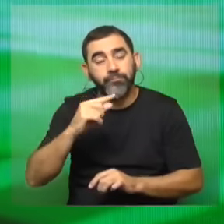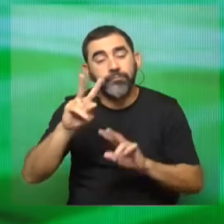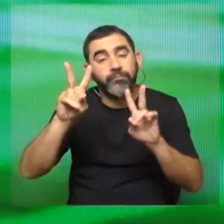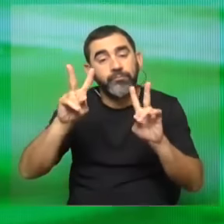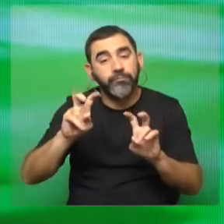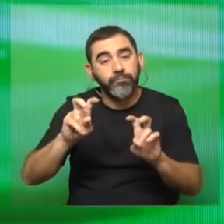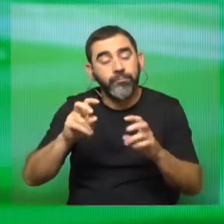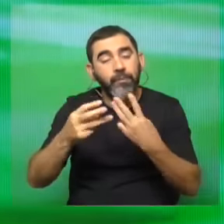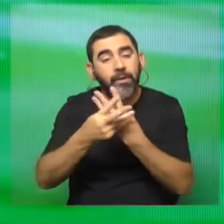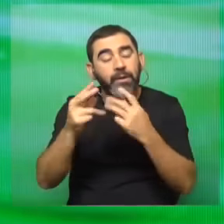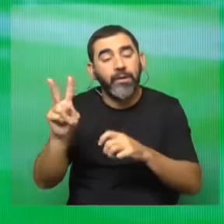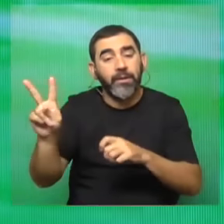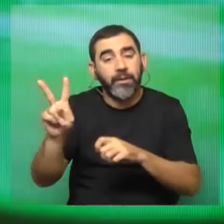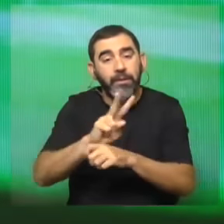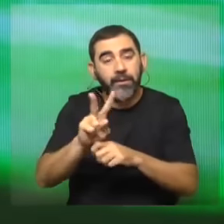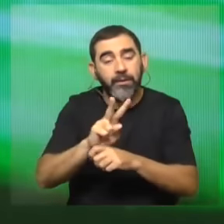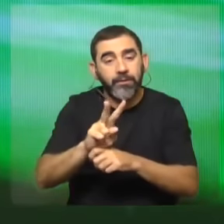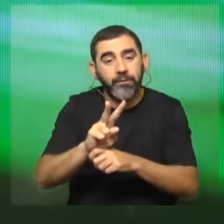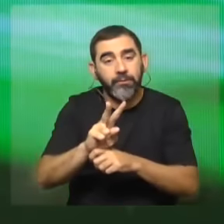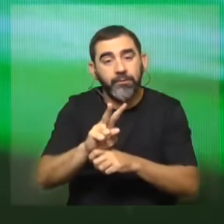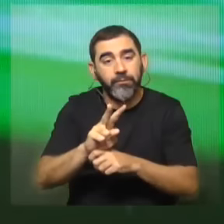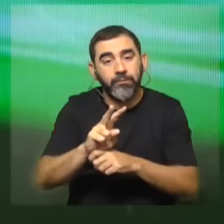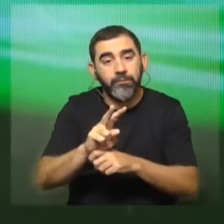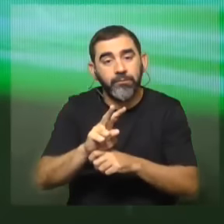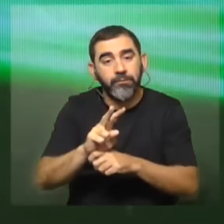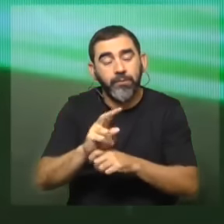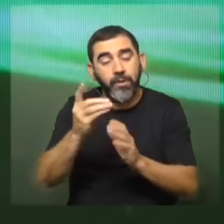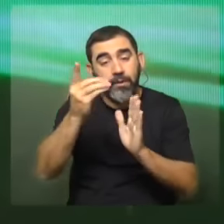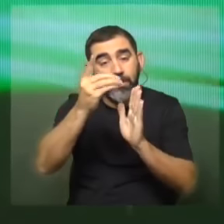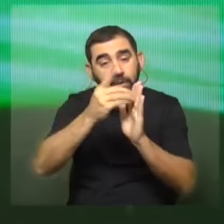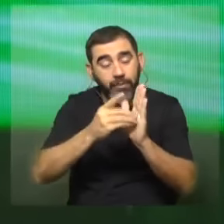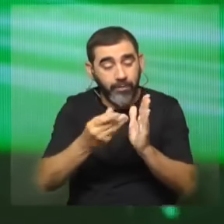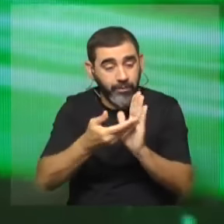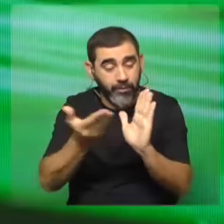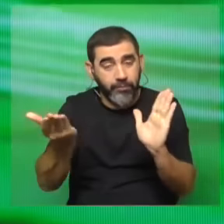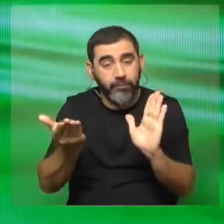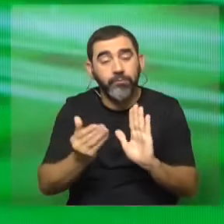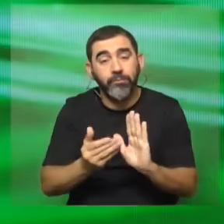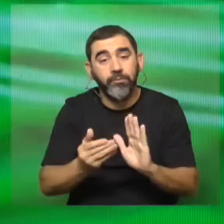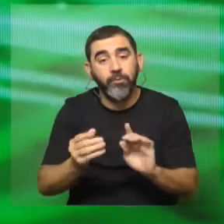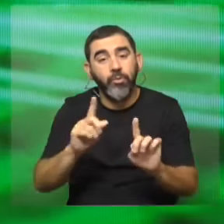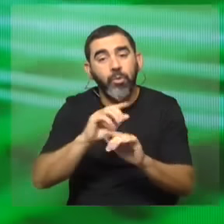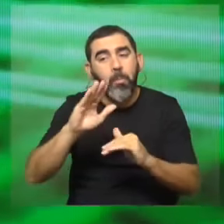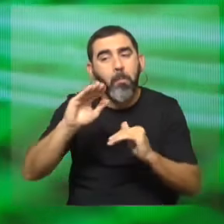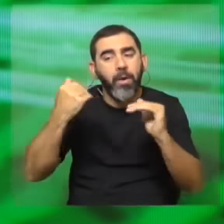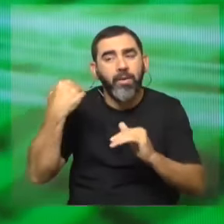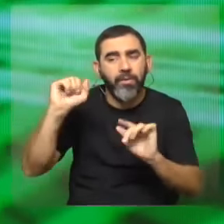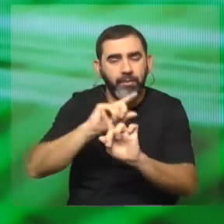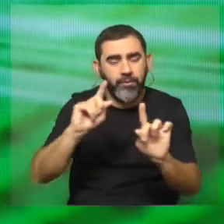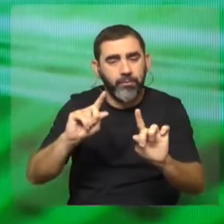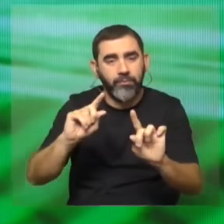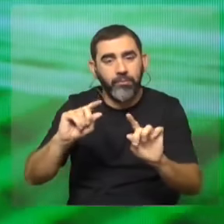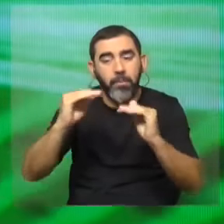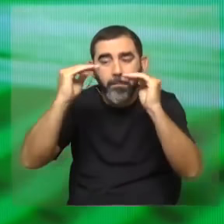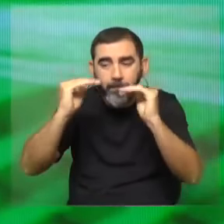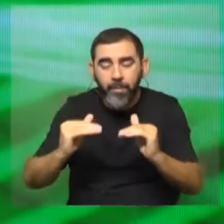de seguridad los datos así lo muestran no ha subido el delito por el contrario han